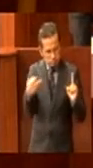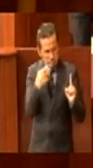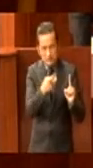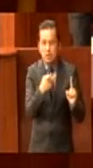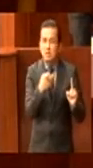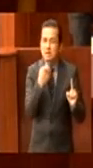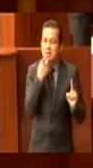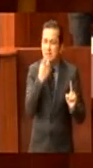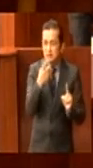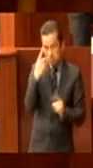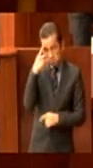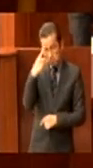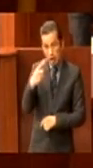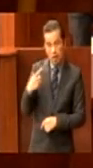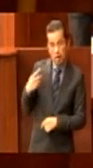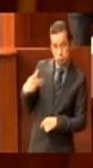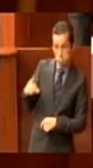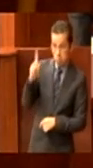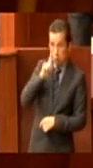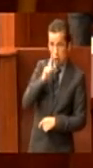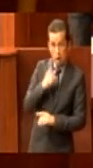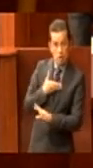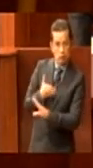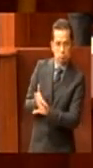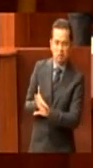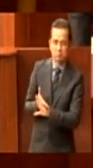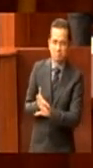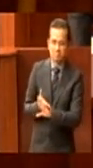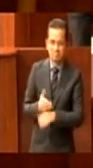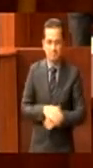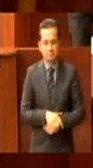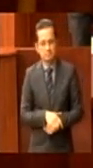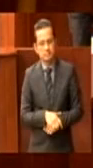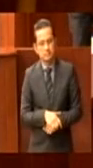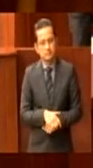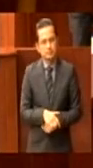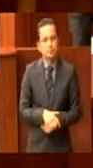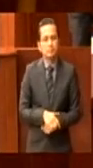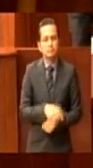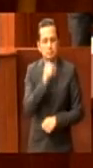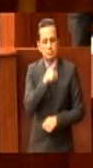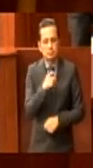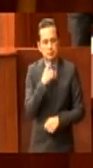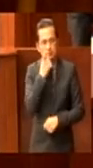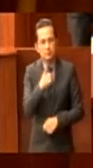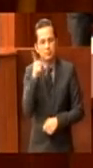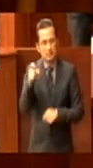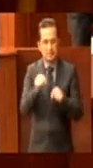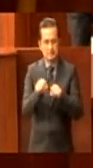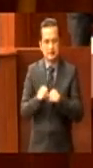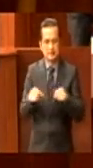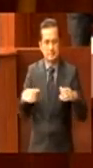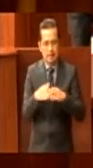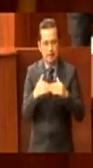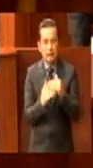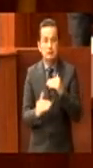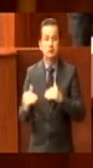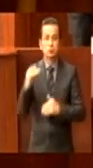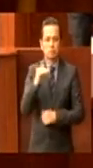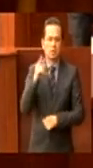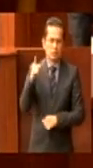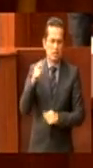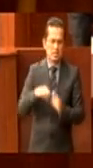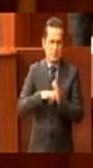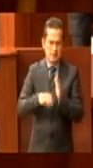vinculadas al hecho de ser mujer cabe señalar que la sala superior en procedimientos como lo